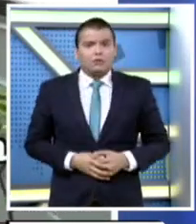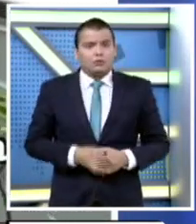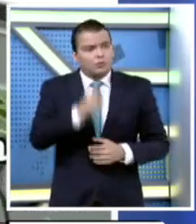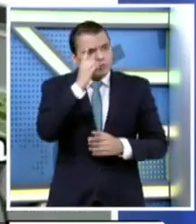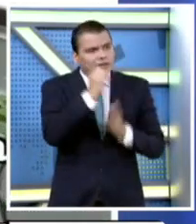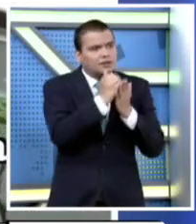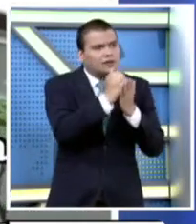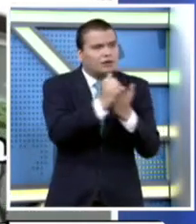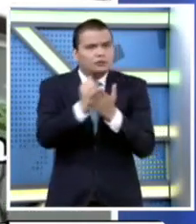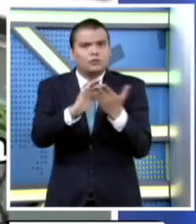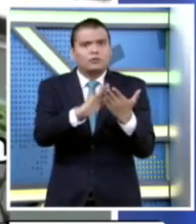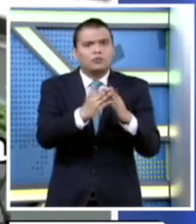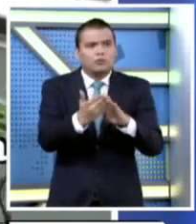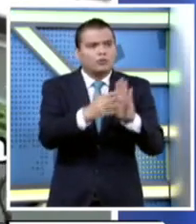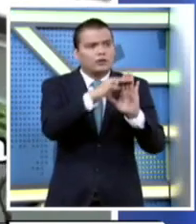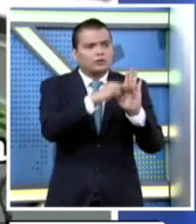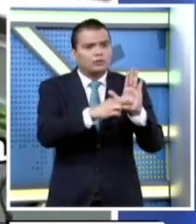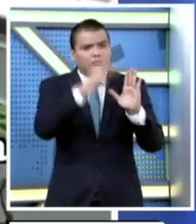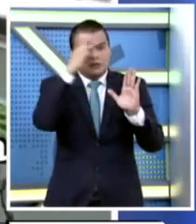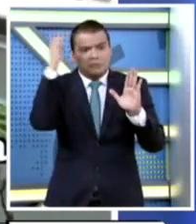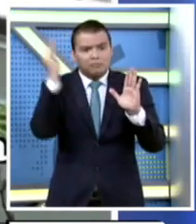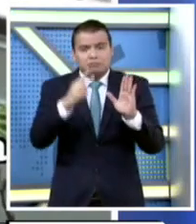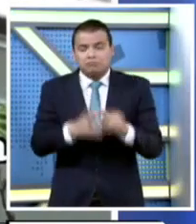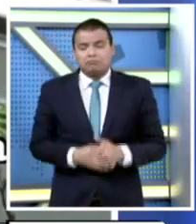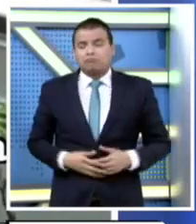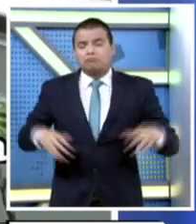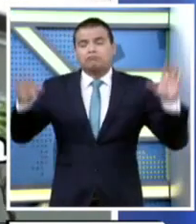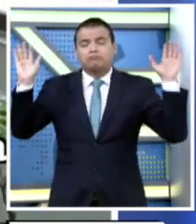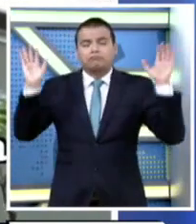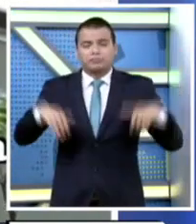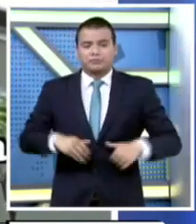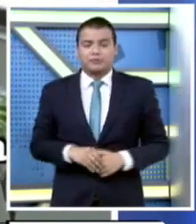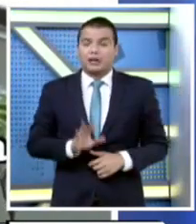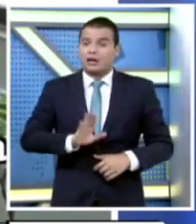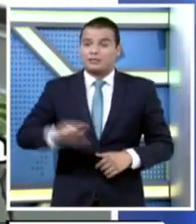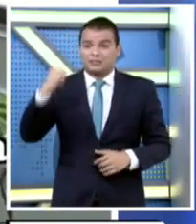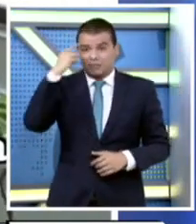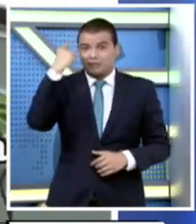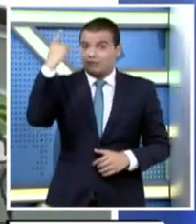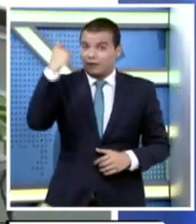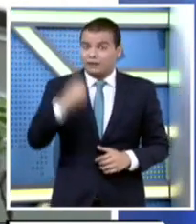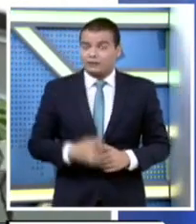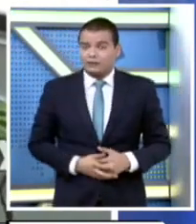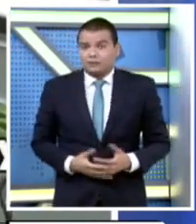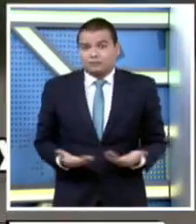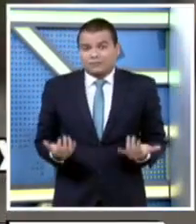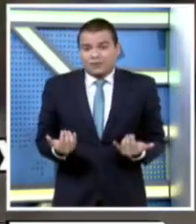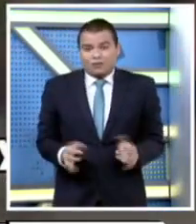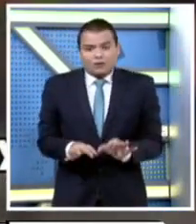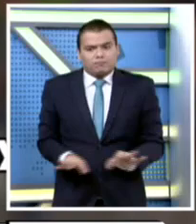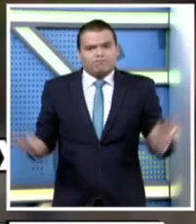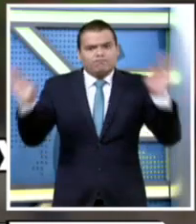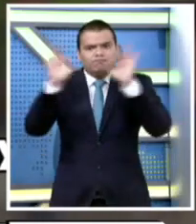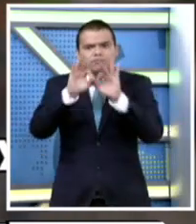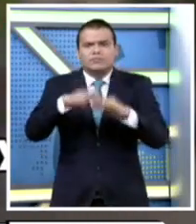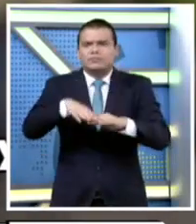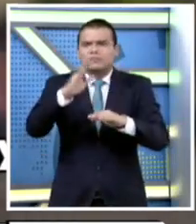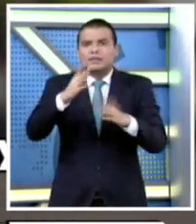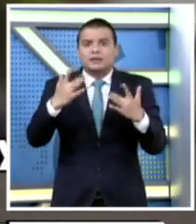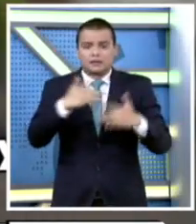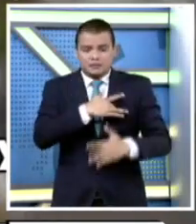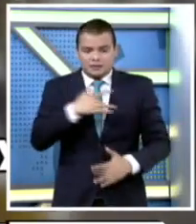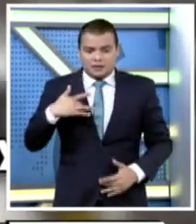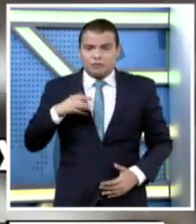de seguir las reglas de convivencia mínimas donde cuidemos la salud, que es en este momento el llamado que tenemos.